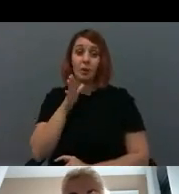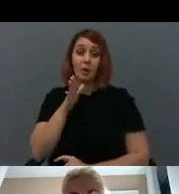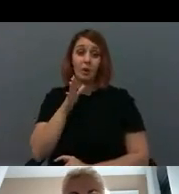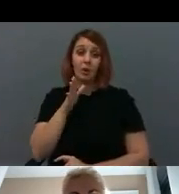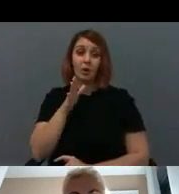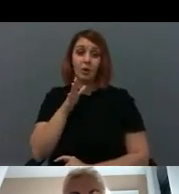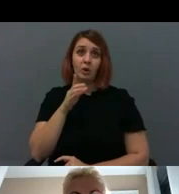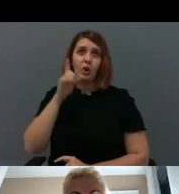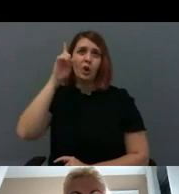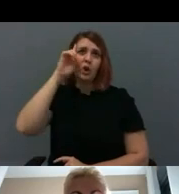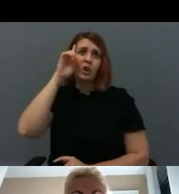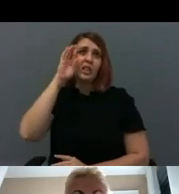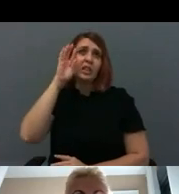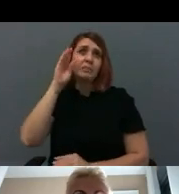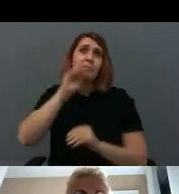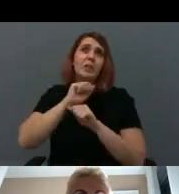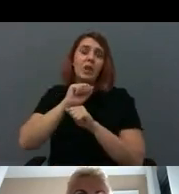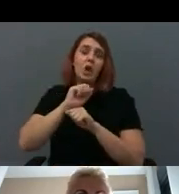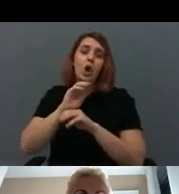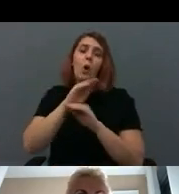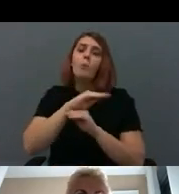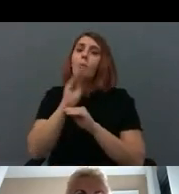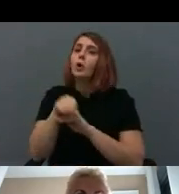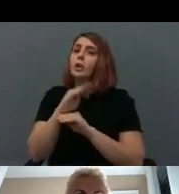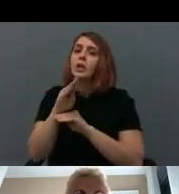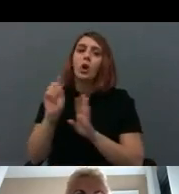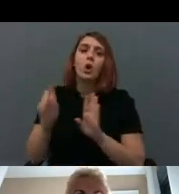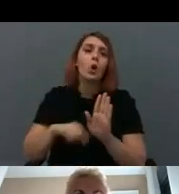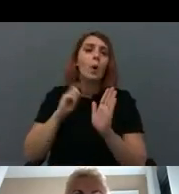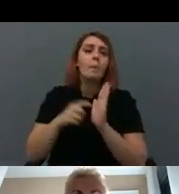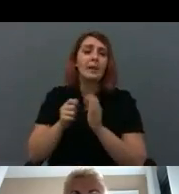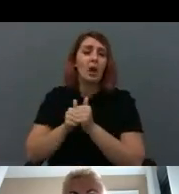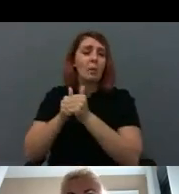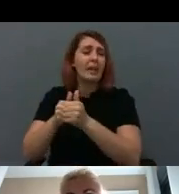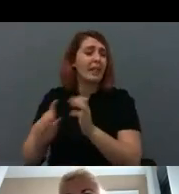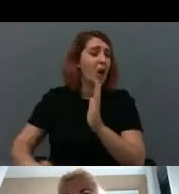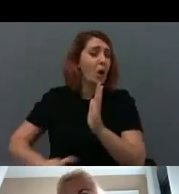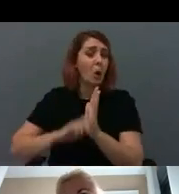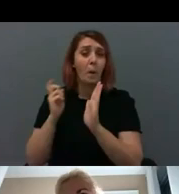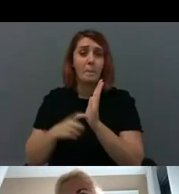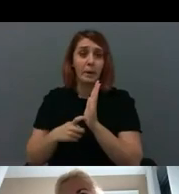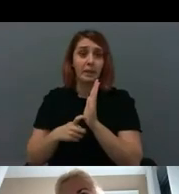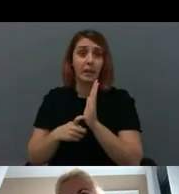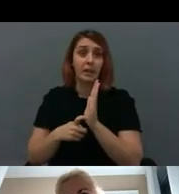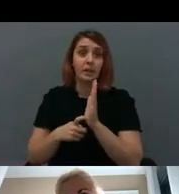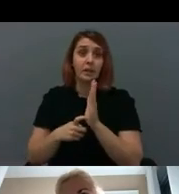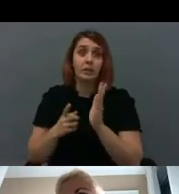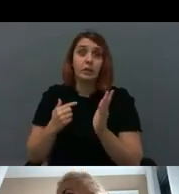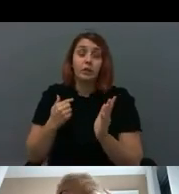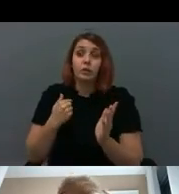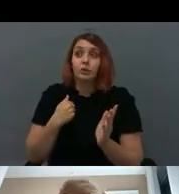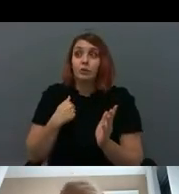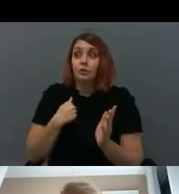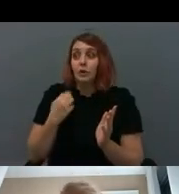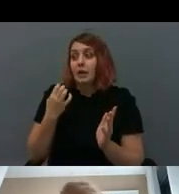yo no digo protección, es un cuidado total y absoluto, una dependencia absoluta, pues no puedo tampoco tener en